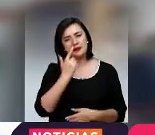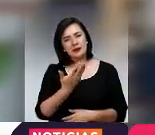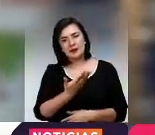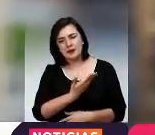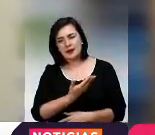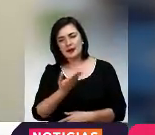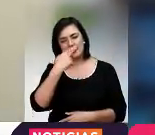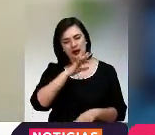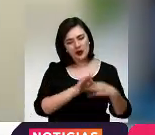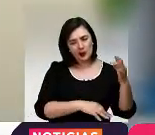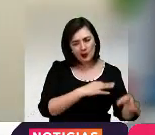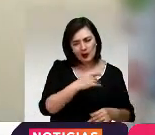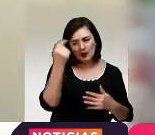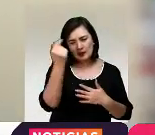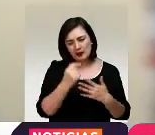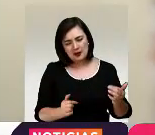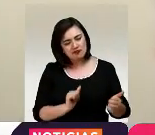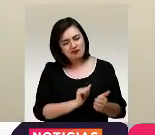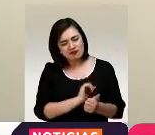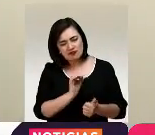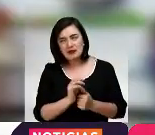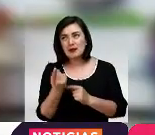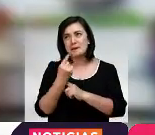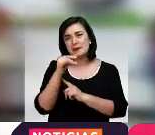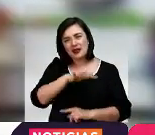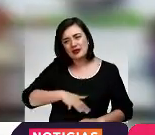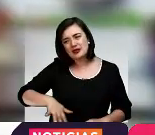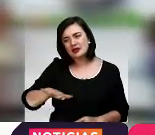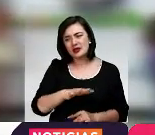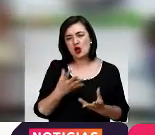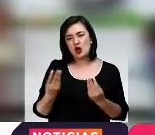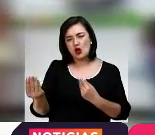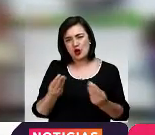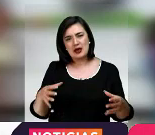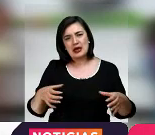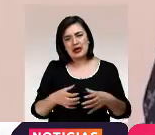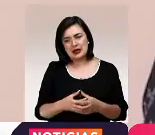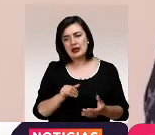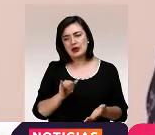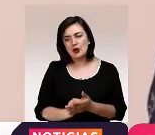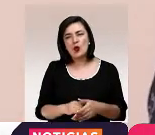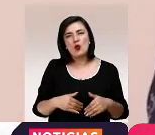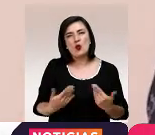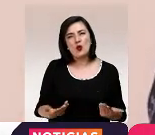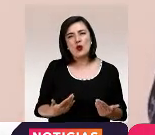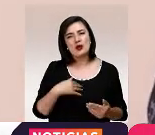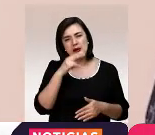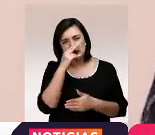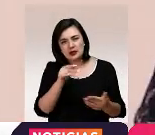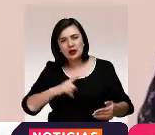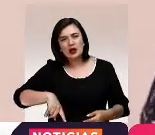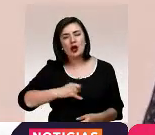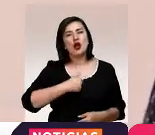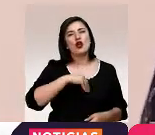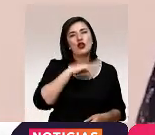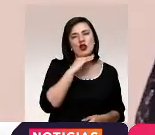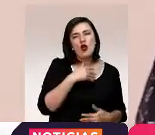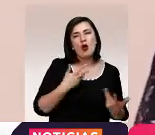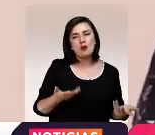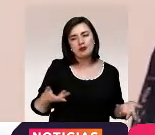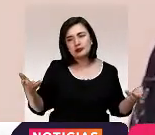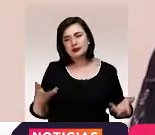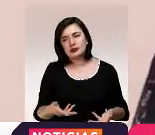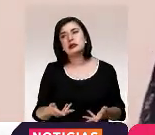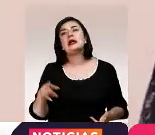cuidadoras y cuidadores, de mandatarios territoriales y equipos, alrededor de cómo tratar a las niñas, niños y adolescentes y cómo permitir